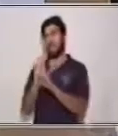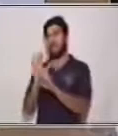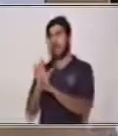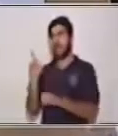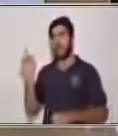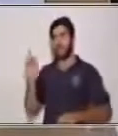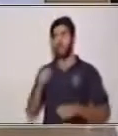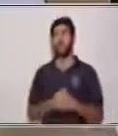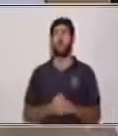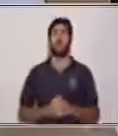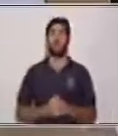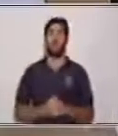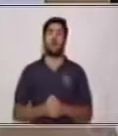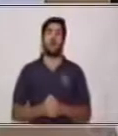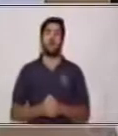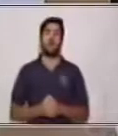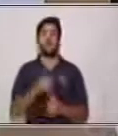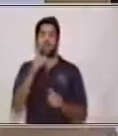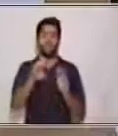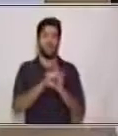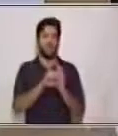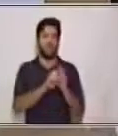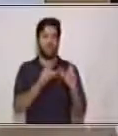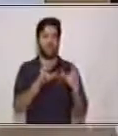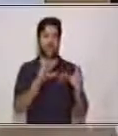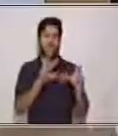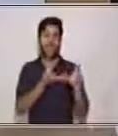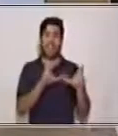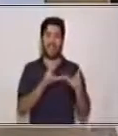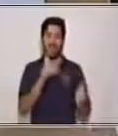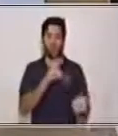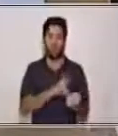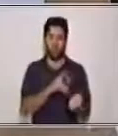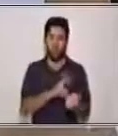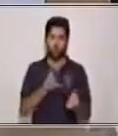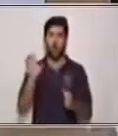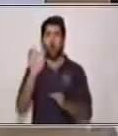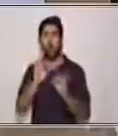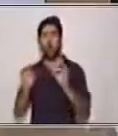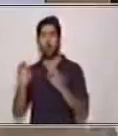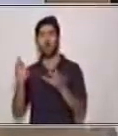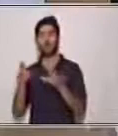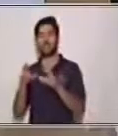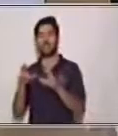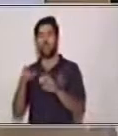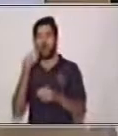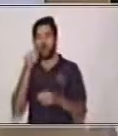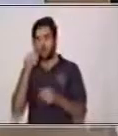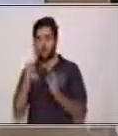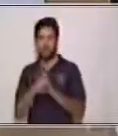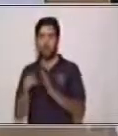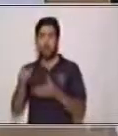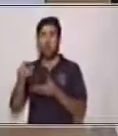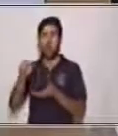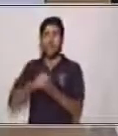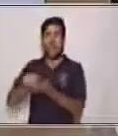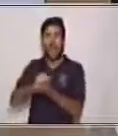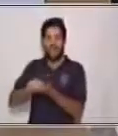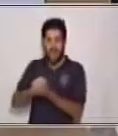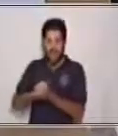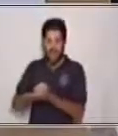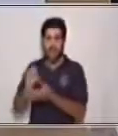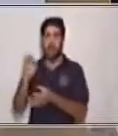alguna instrucción o alguna receta de comida, puede comenzar con recortar, lavar, etc. Verbos